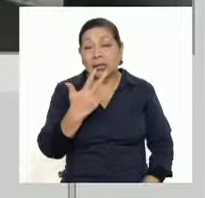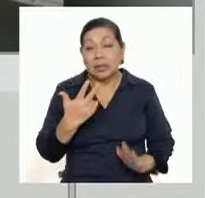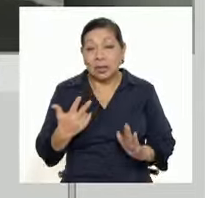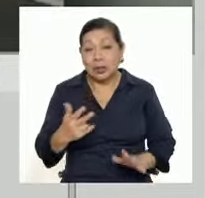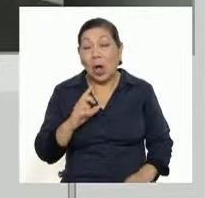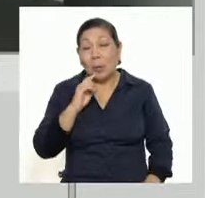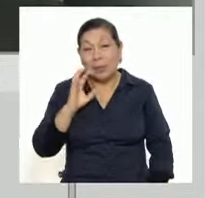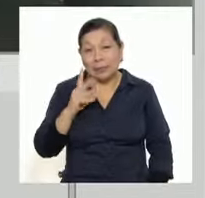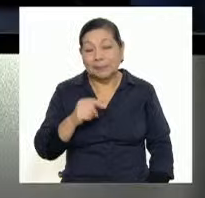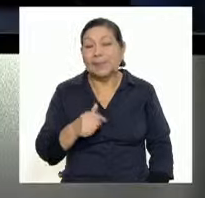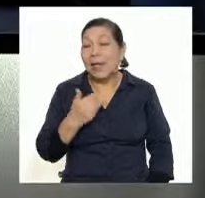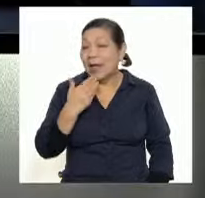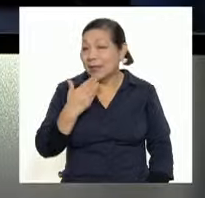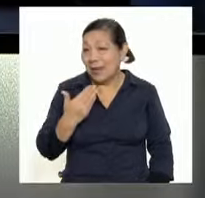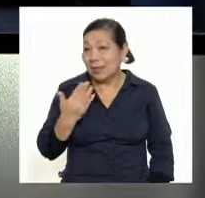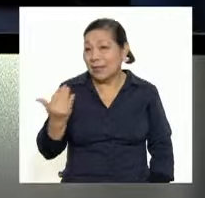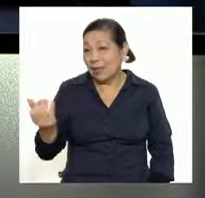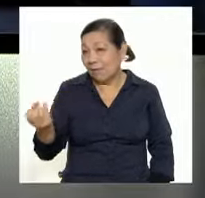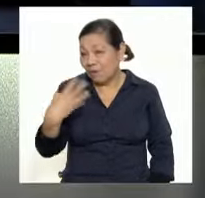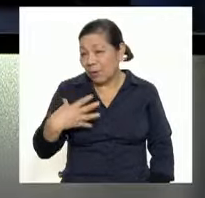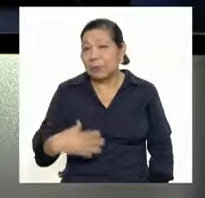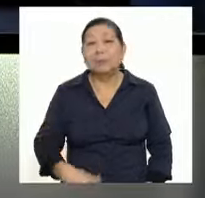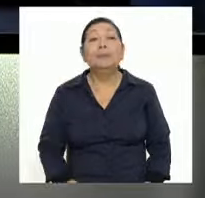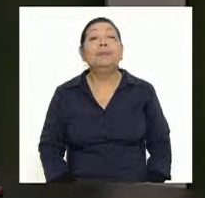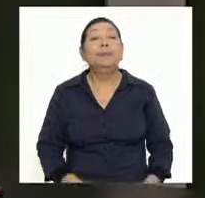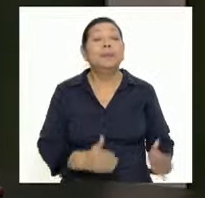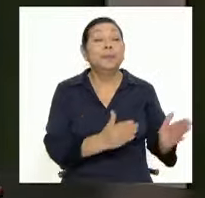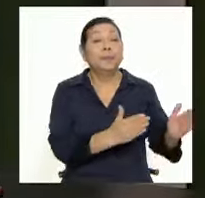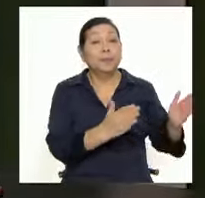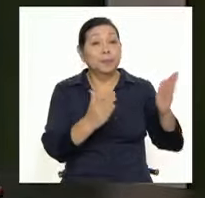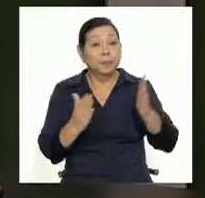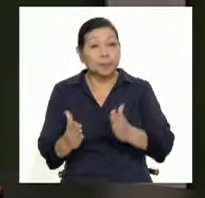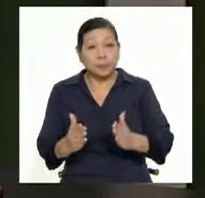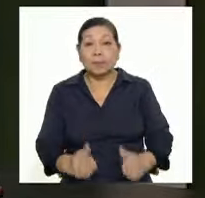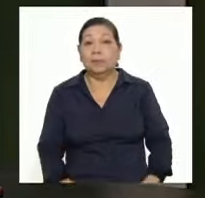Muy bien, agradecemos a Américo Guamán entonces por esta información. Vamos a contarles ahora también que se reanudó.